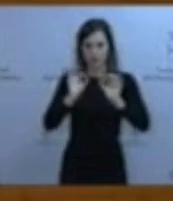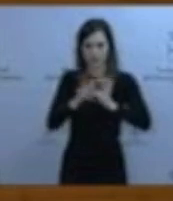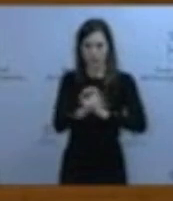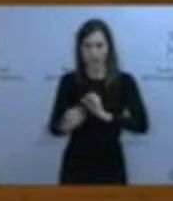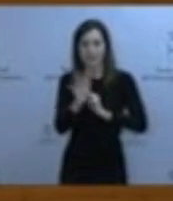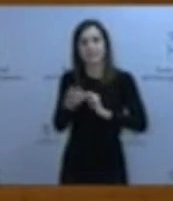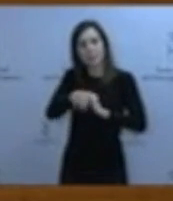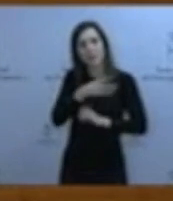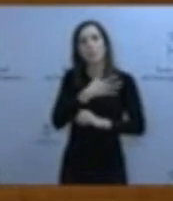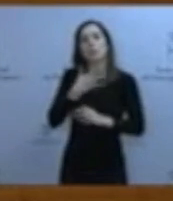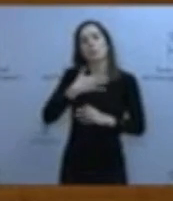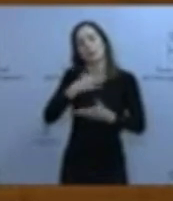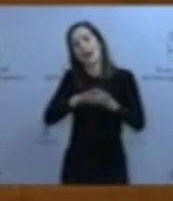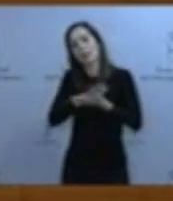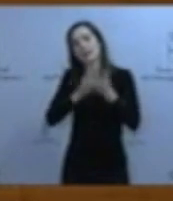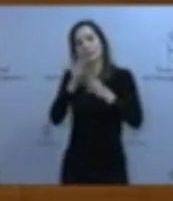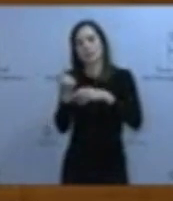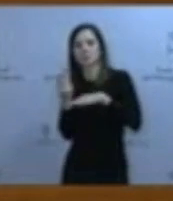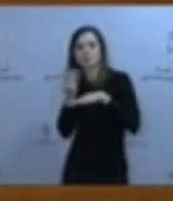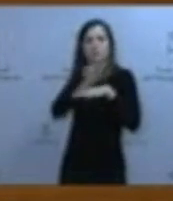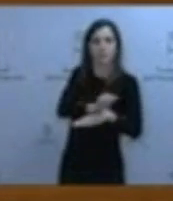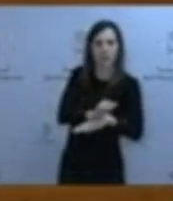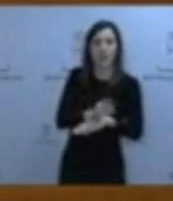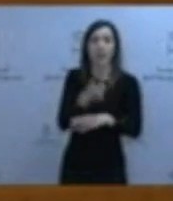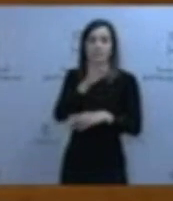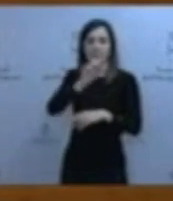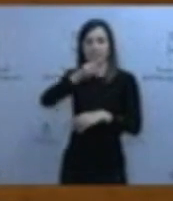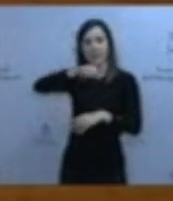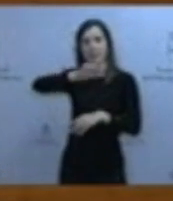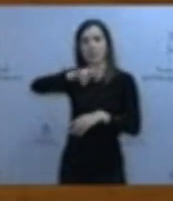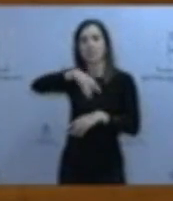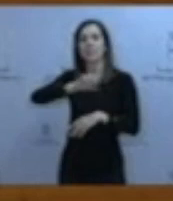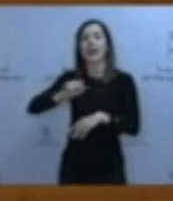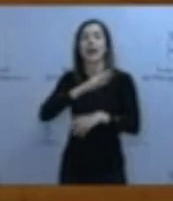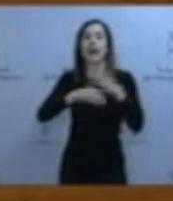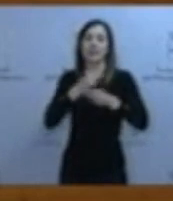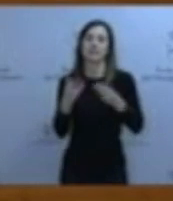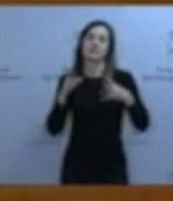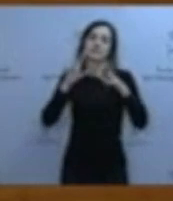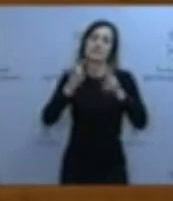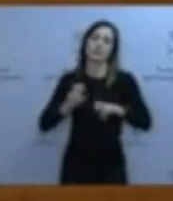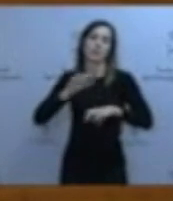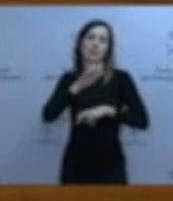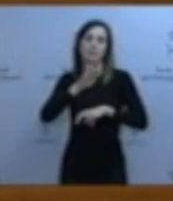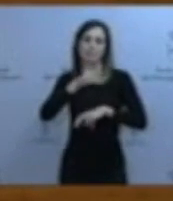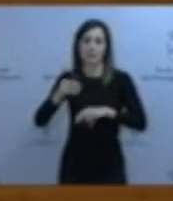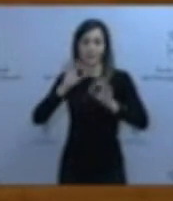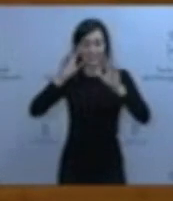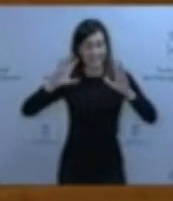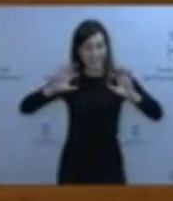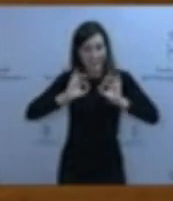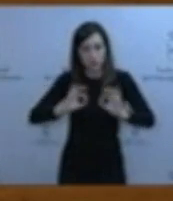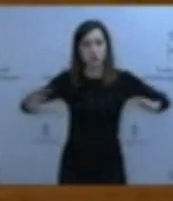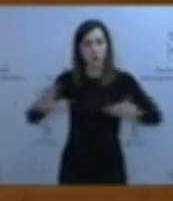hace en Finlandia en relación al PIB, ¿no? Que estamos muy por detrás. Todas estas cuestiones, evidentemente, influyen en